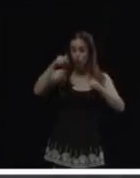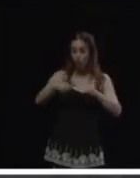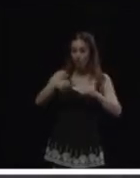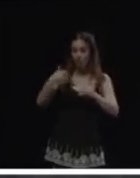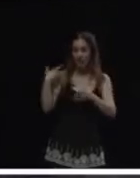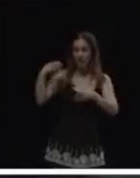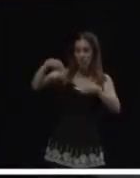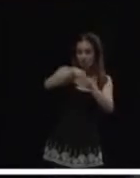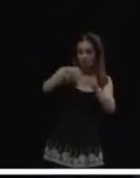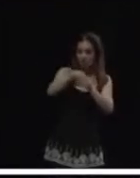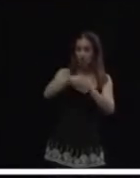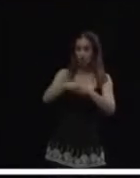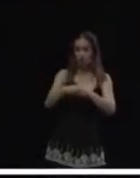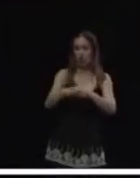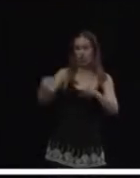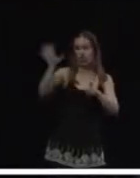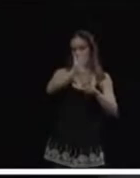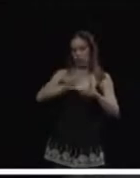forman parte del Estado español.